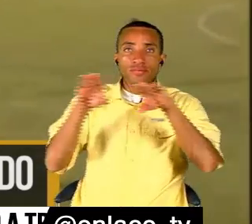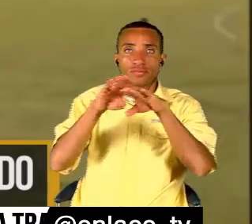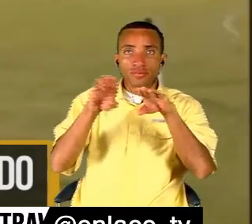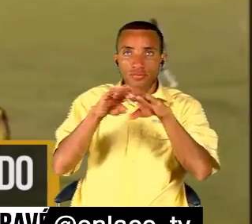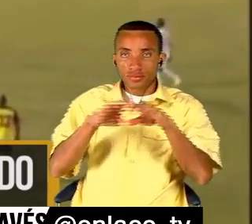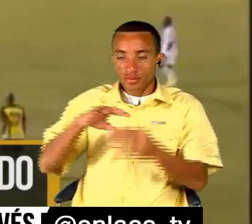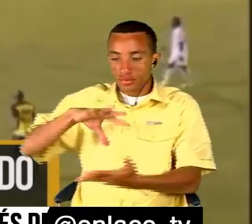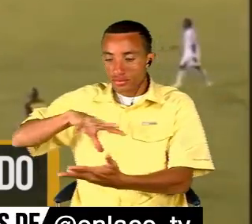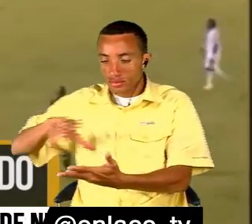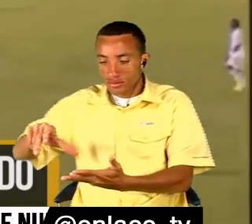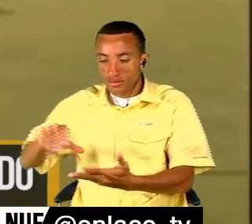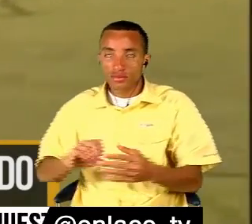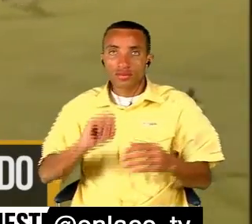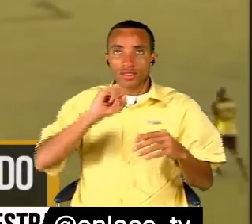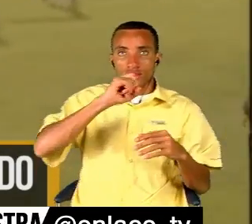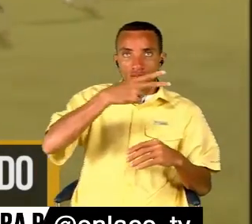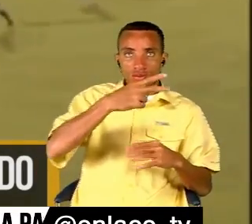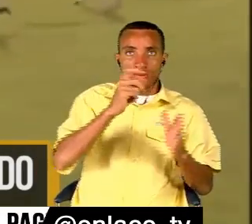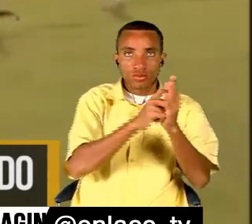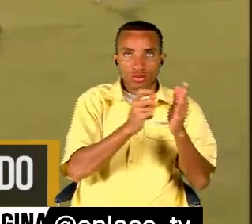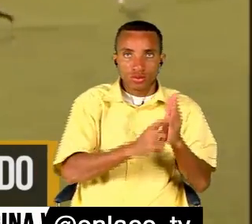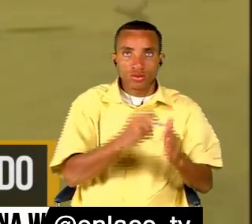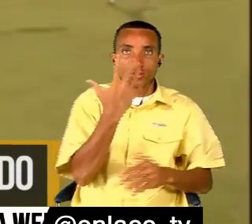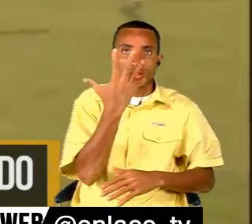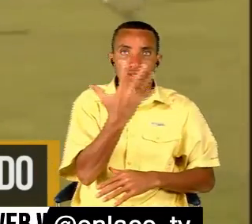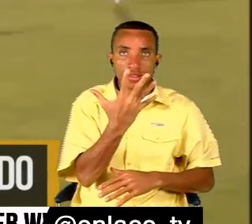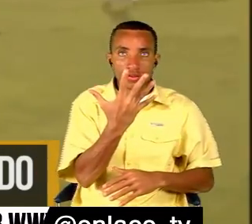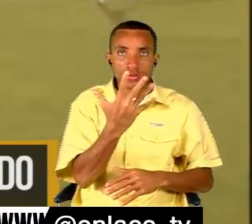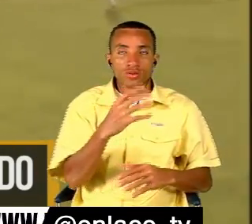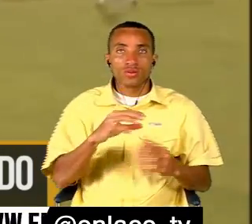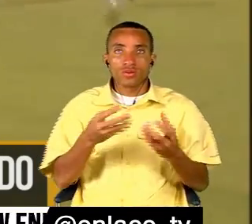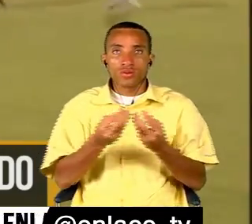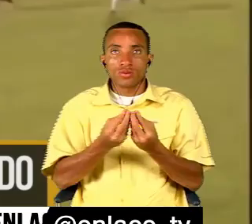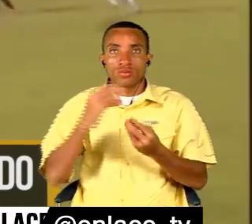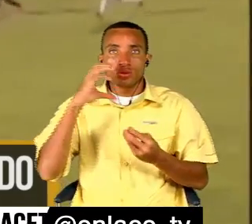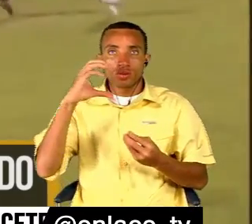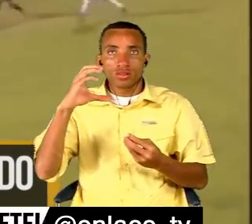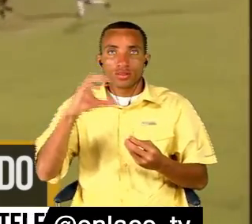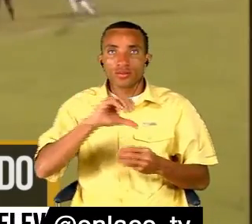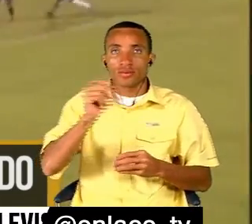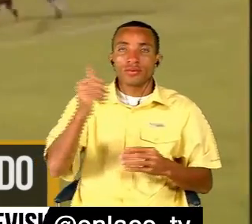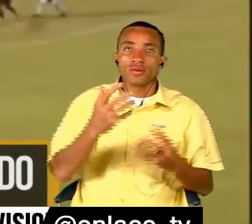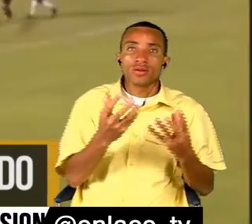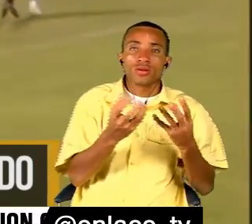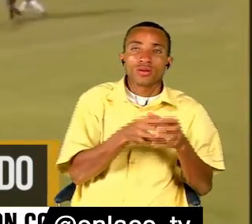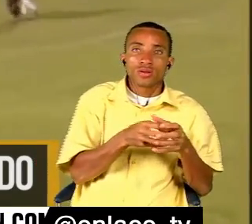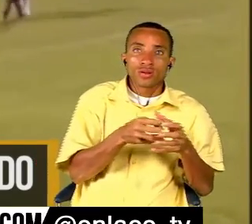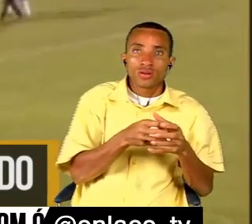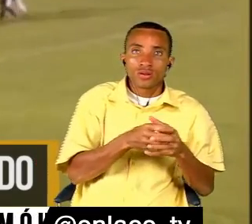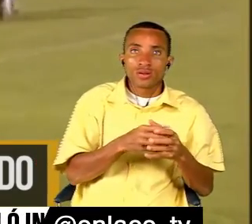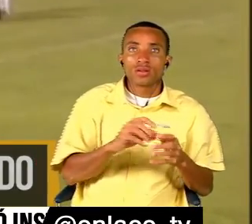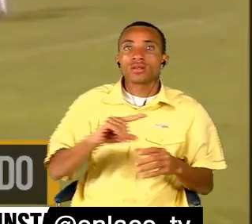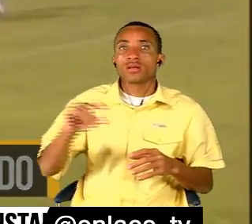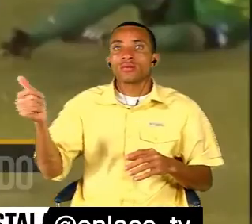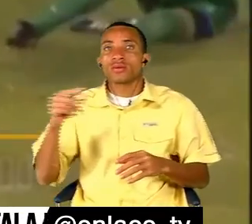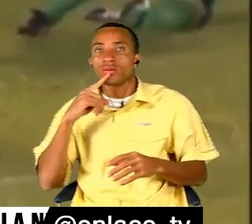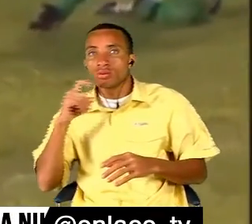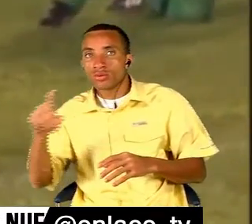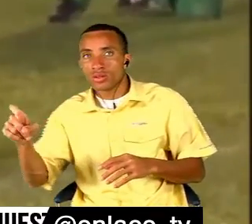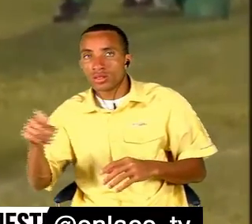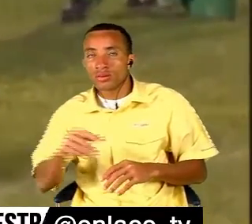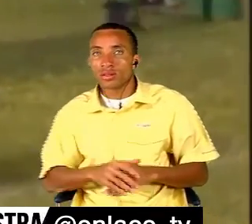Santander se ubica de segundo con 5 puntos en el grupo C. Le sigue el Cúcuta Deportivo con 3 unidades y Atlético Bucaramanga se